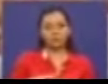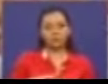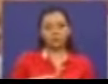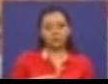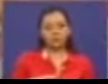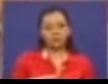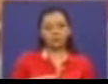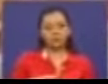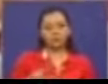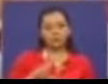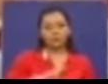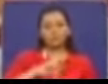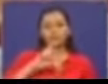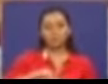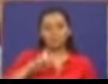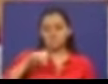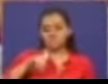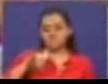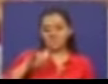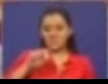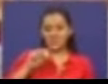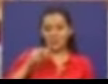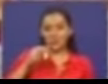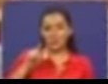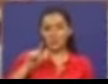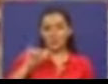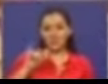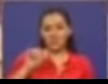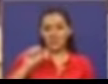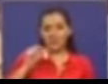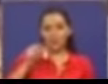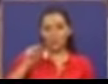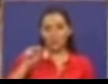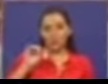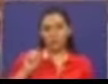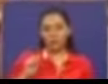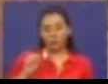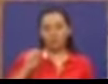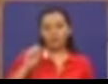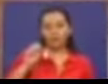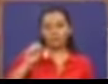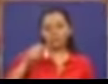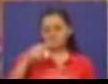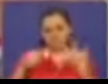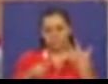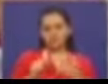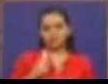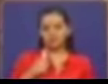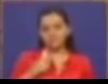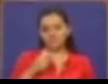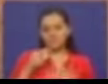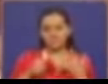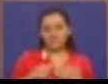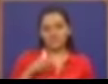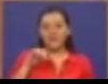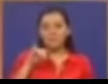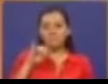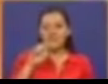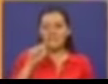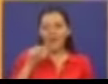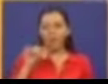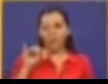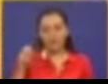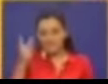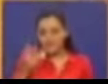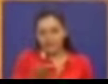Puerto Misoaguayí, Aguano, Chontapunta, Talac, La Serena. Llévenlo a visitar Misoaguayí para que aprenda a